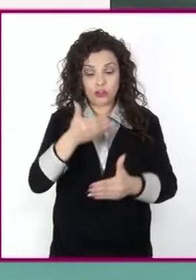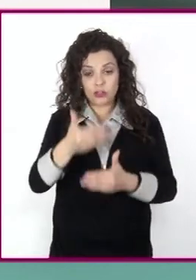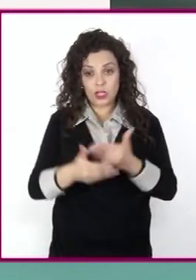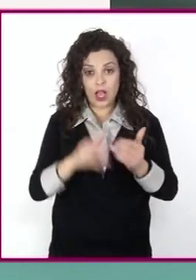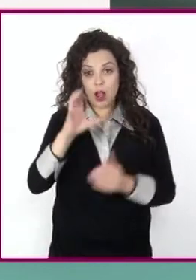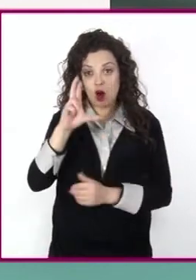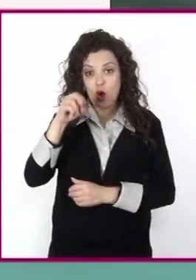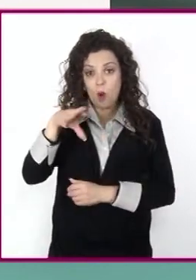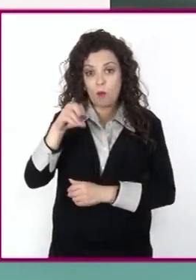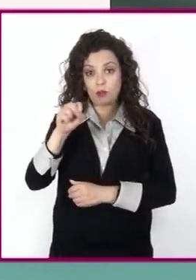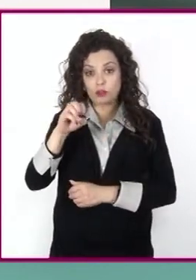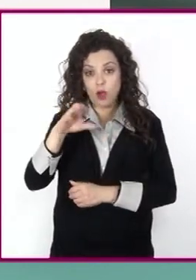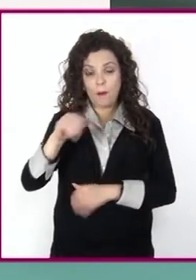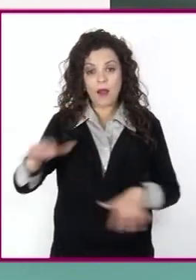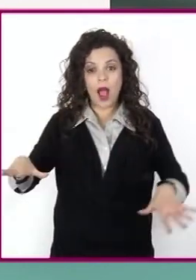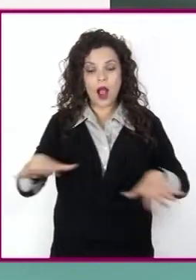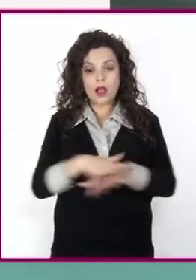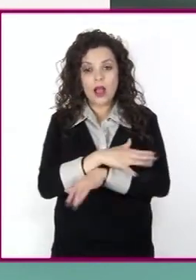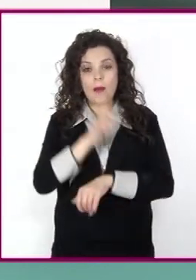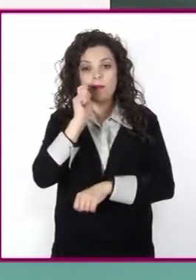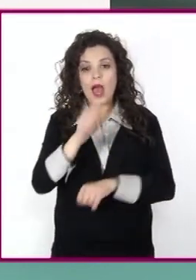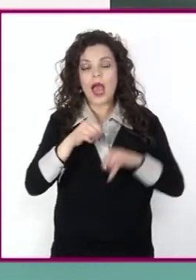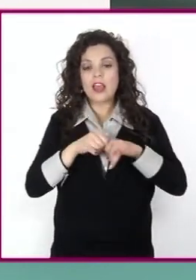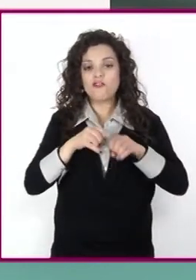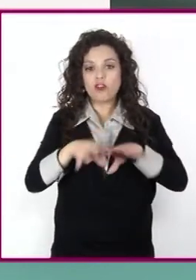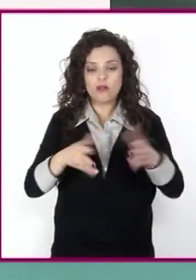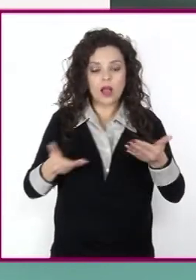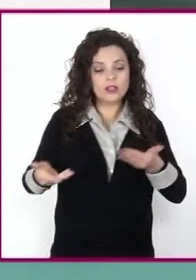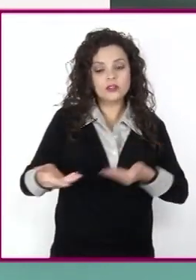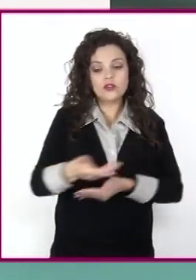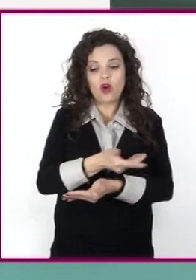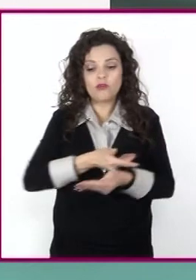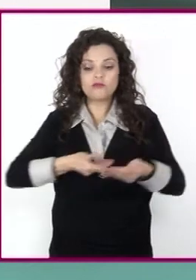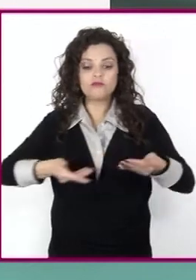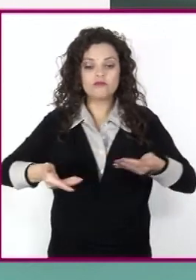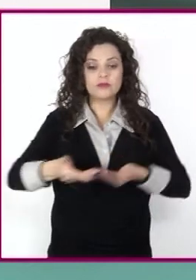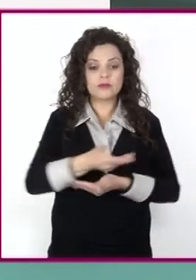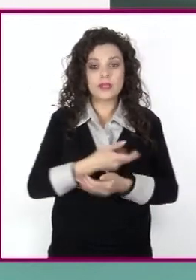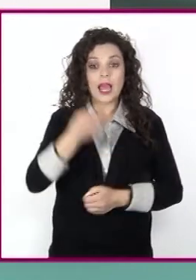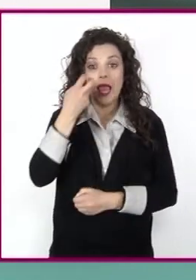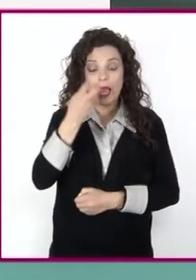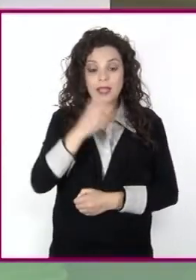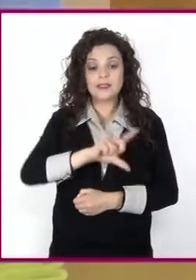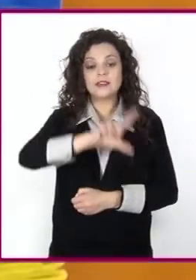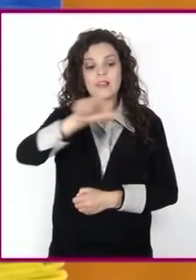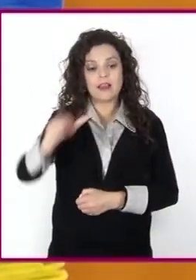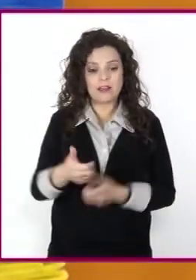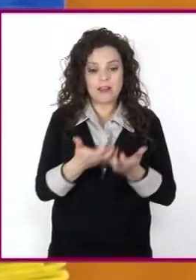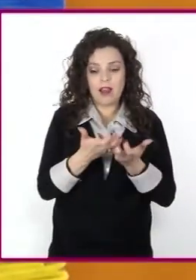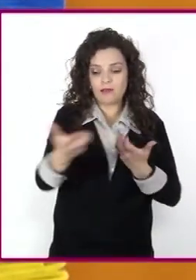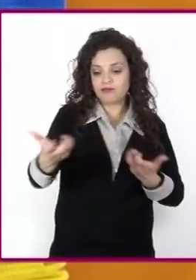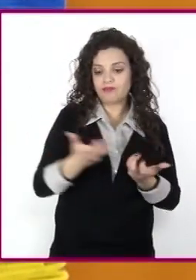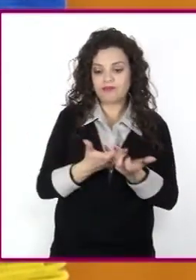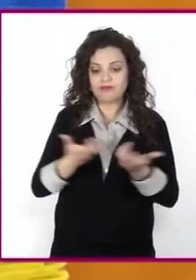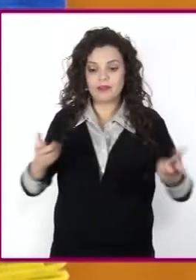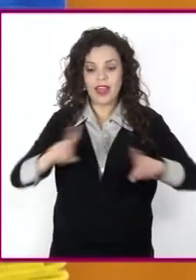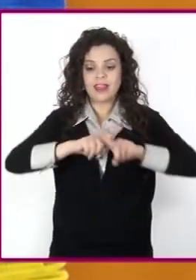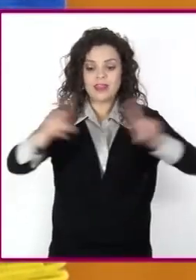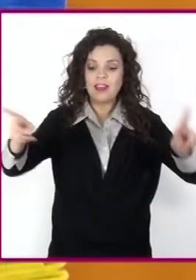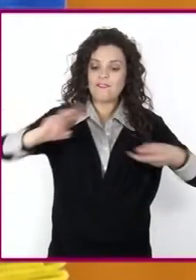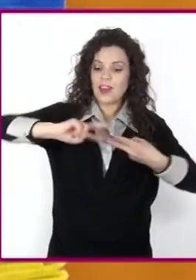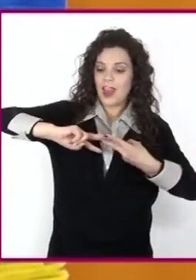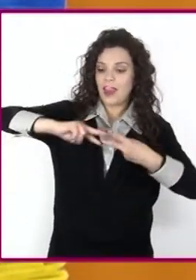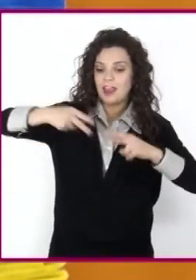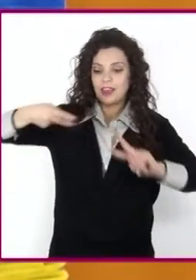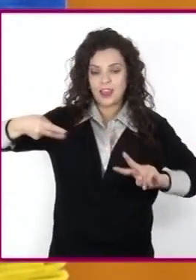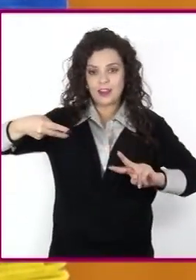cromosomas intercambian fragmentos de información, lo que producirá diferencias genéticas entre las células